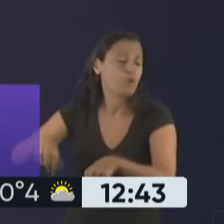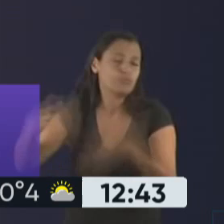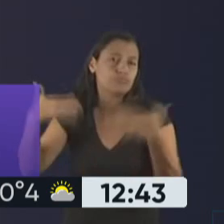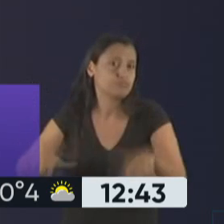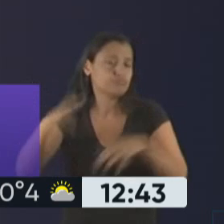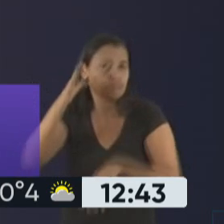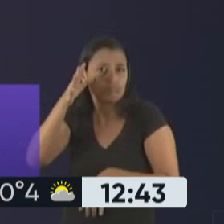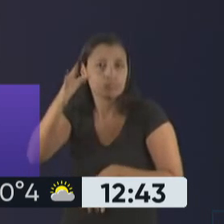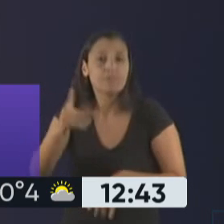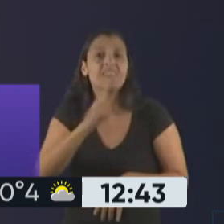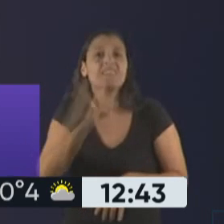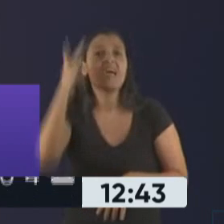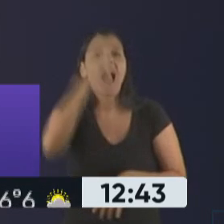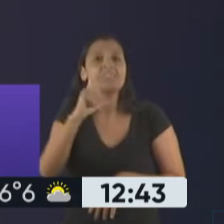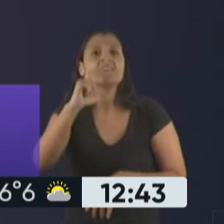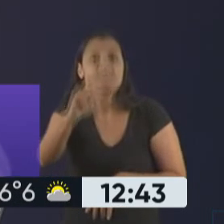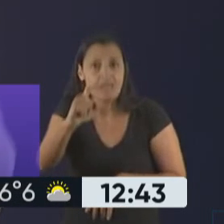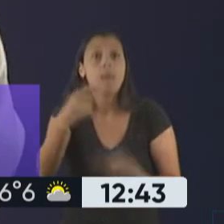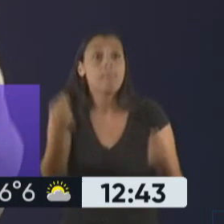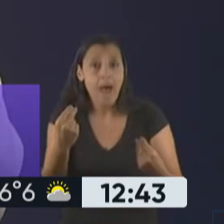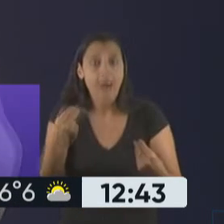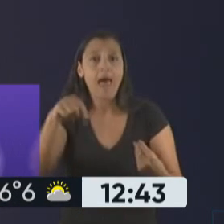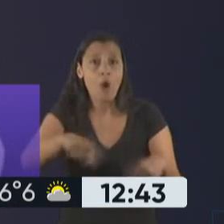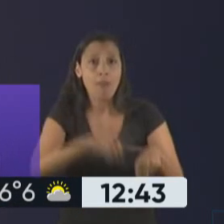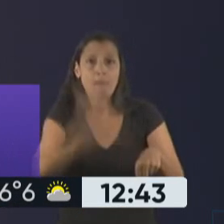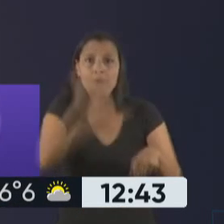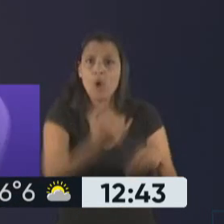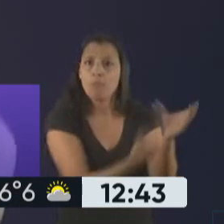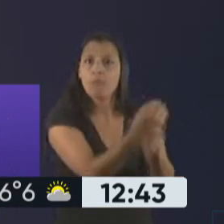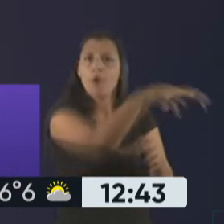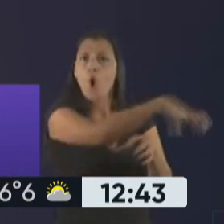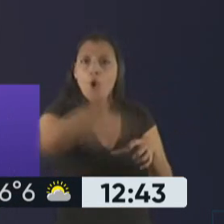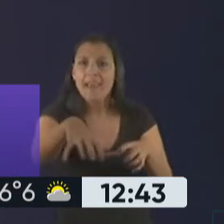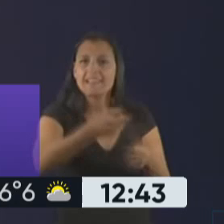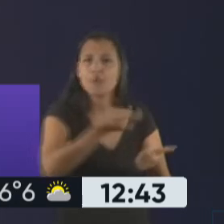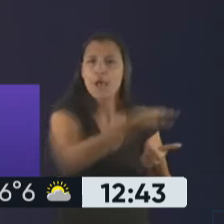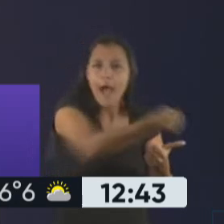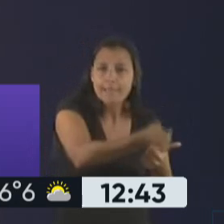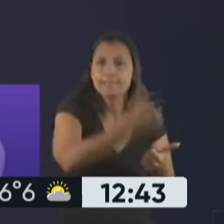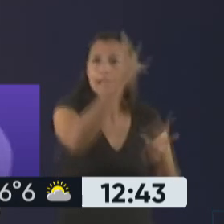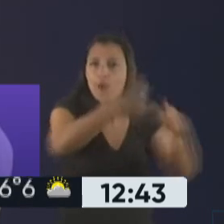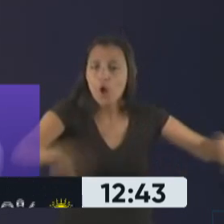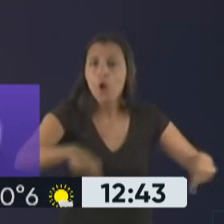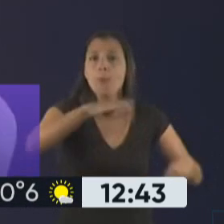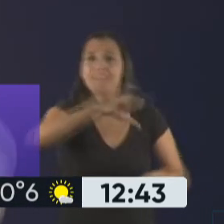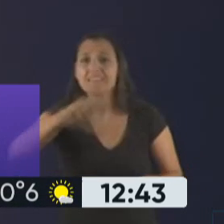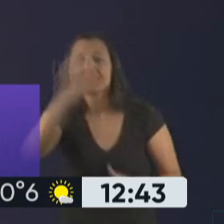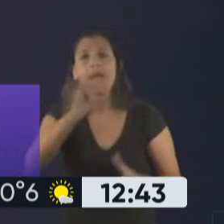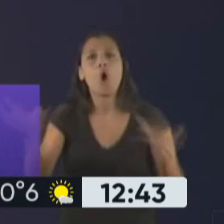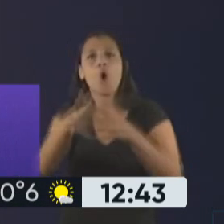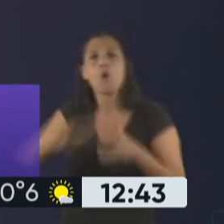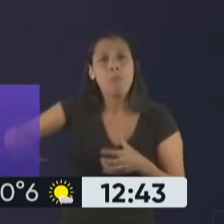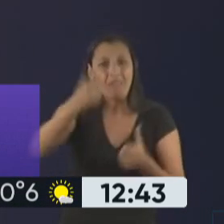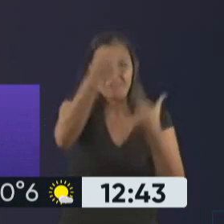densidad de THC, porque tenemos organizaciones criminales como el PCC o el Comando